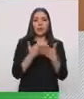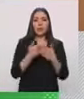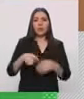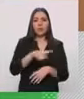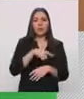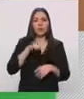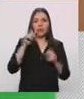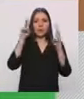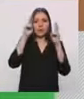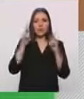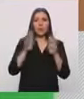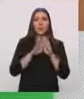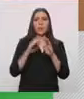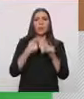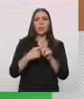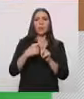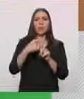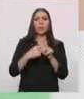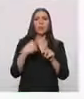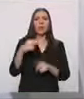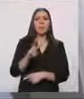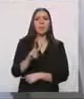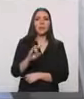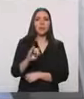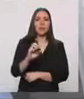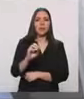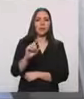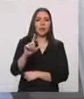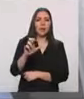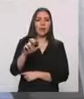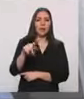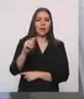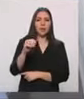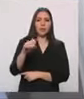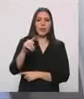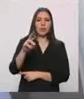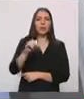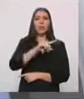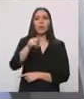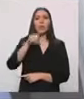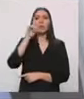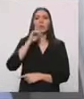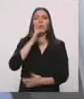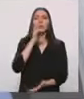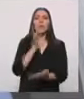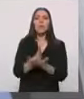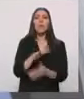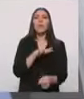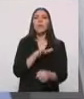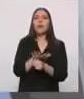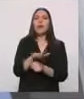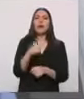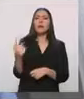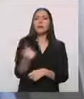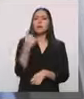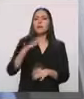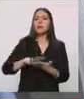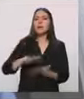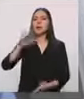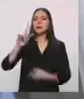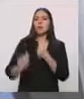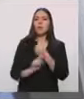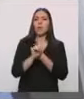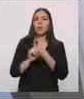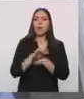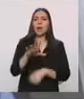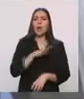del violentómetro, que ese es un instrumento indispensable a partir del cual las mujeres pueden identificar cuáles son las principales problemáticas que les afectan y